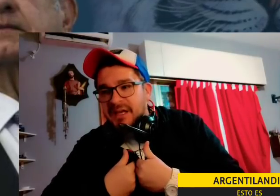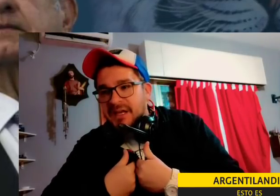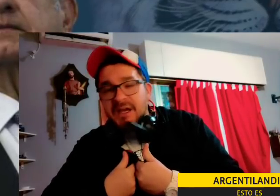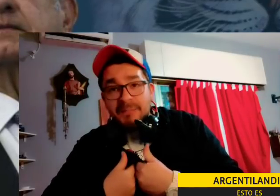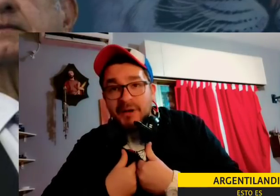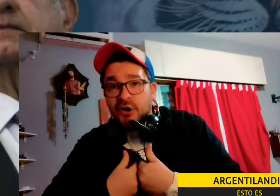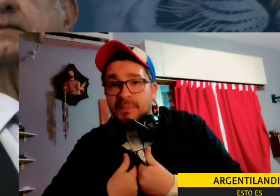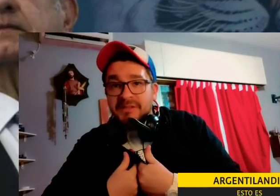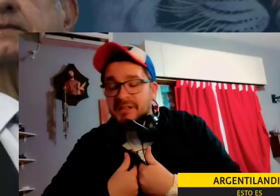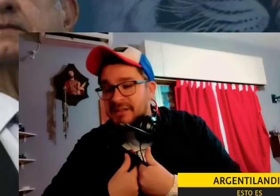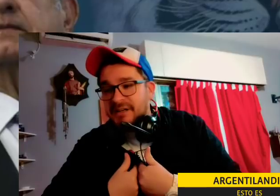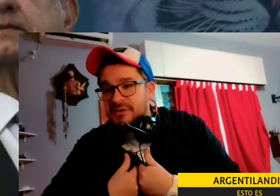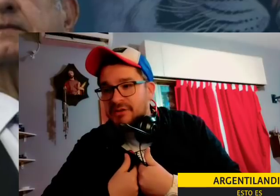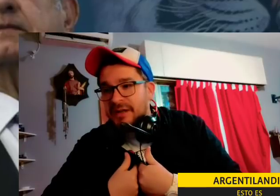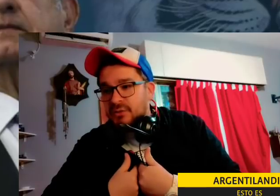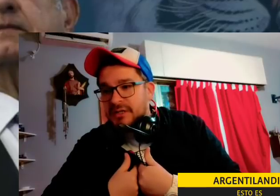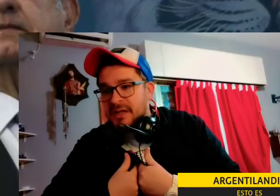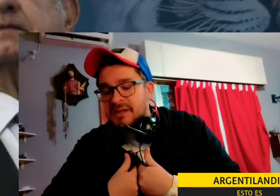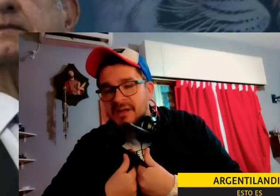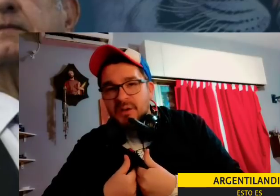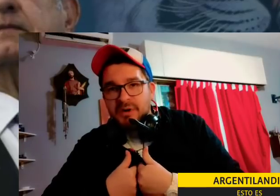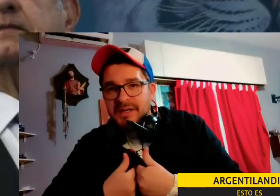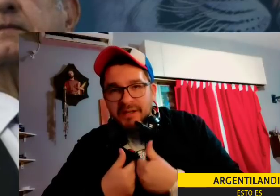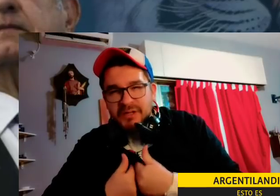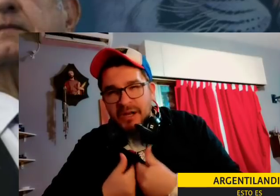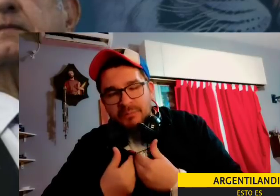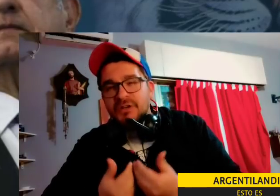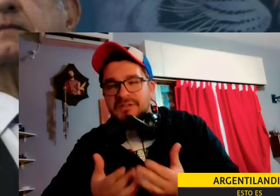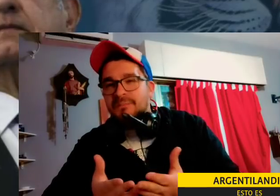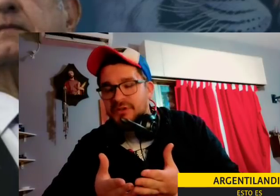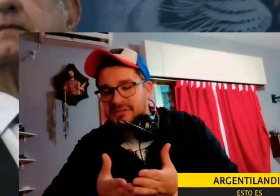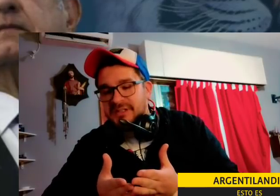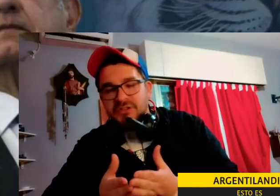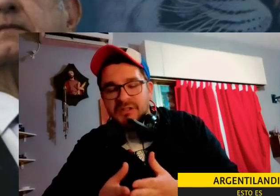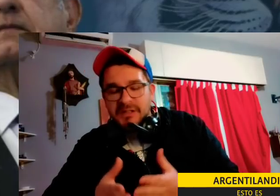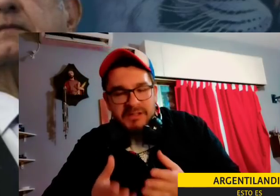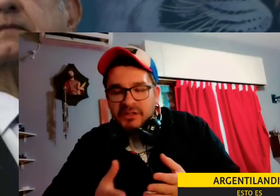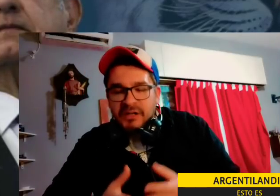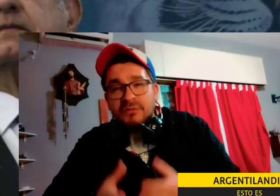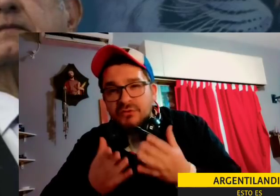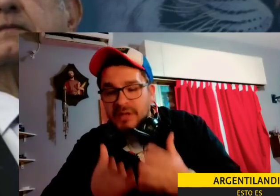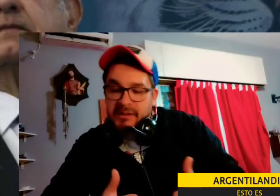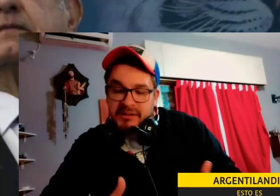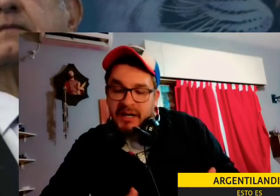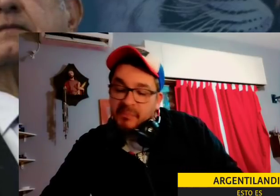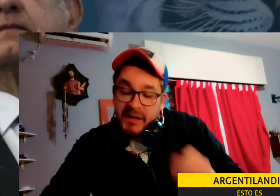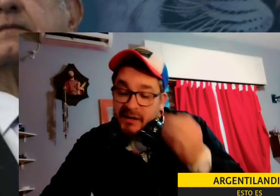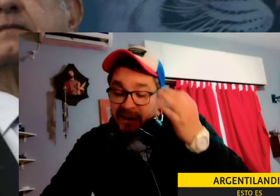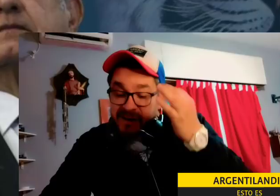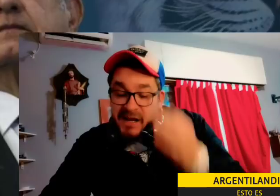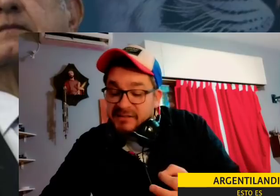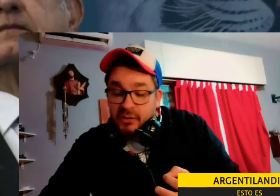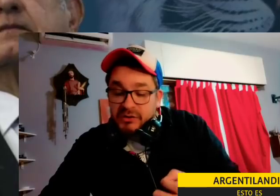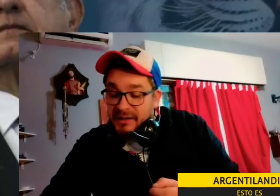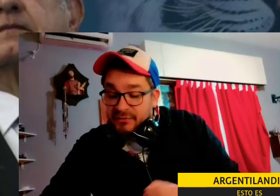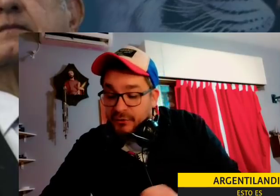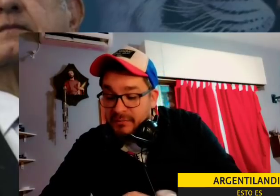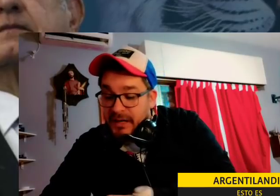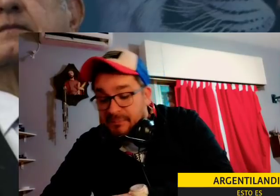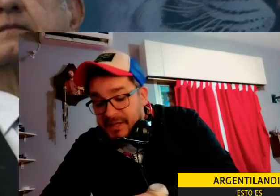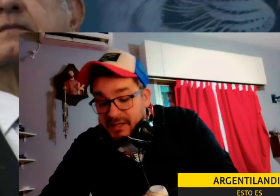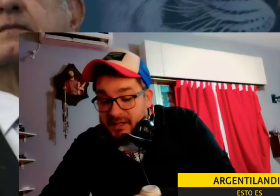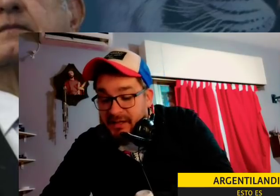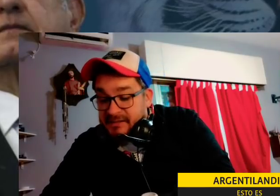presidente, el mejor presidente que estoy viendo en la actualidad, porque defiende al pueblo 100%. Y eso es algo fundamental. La